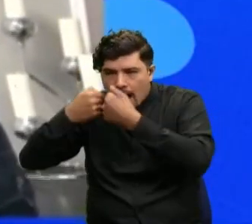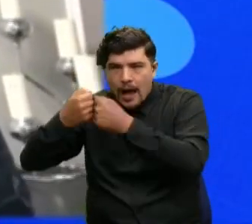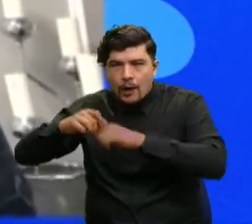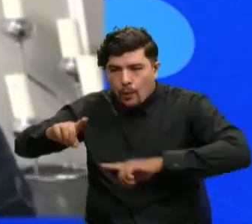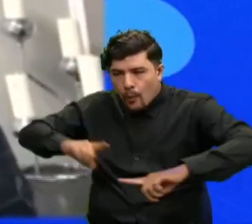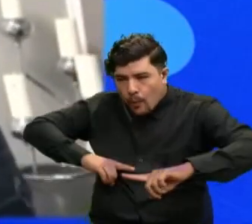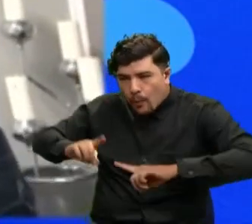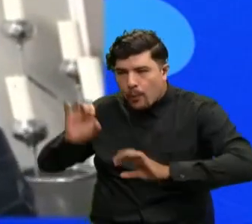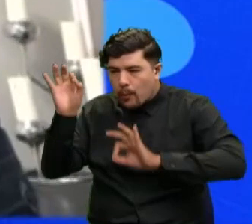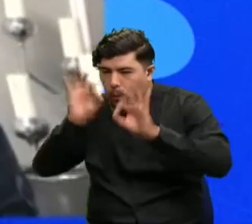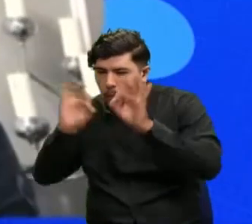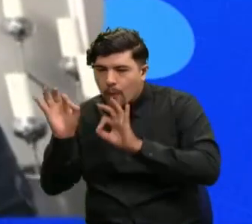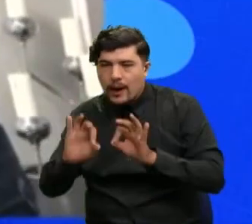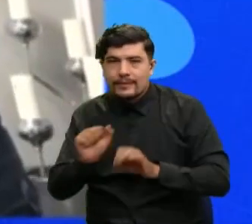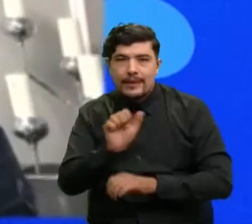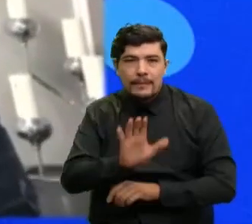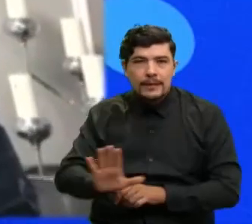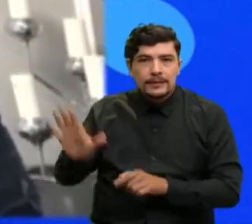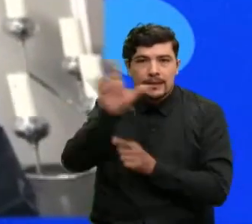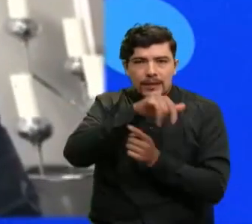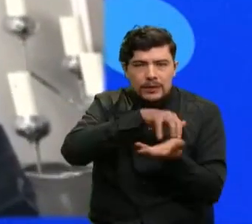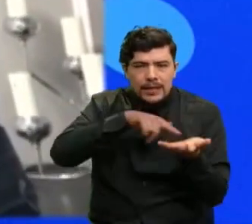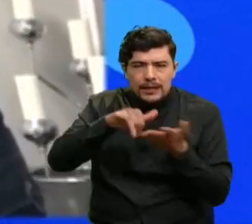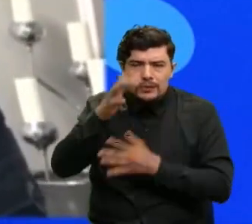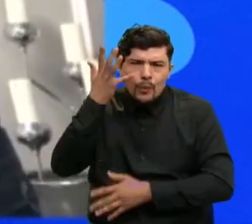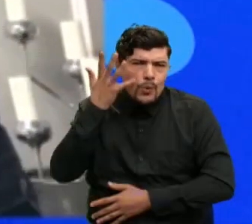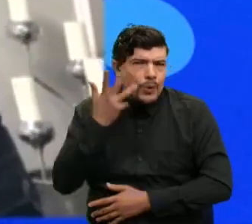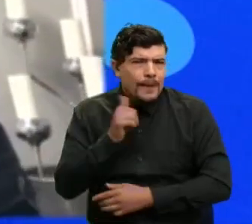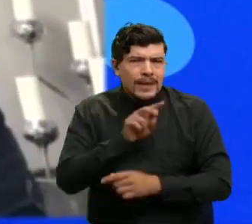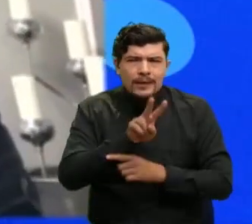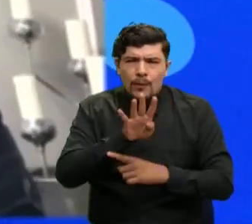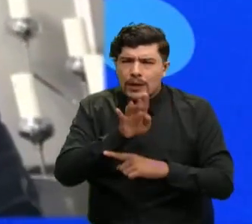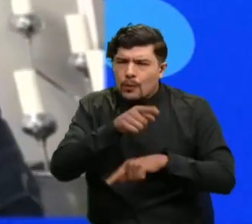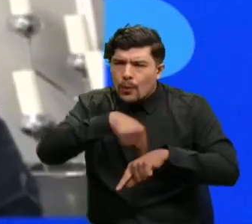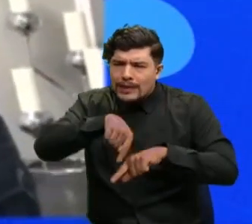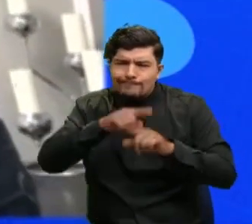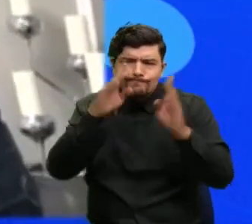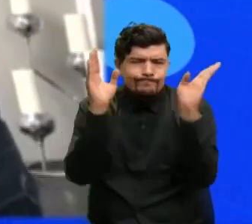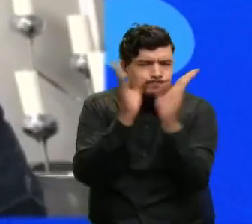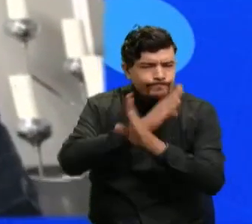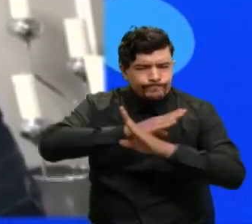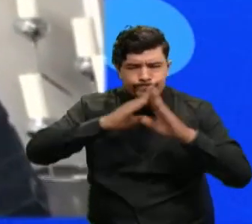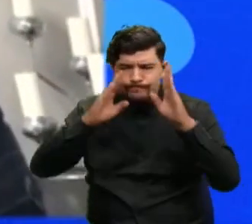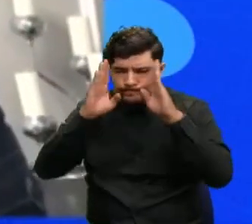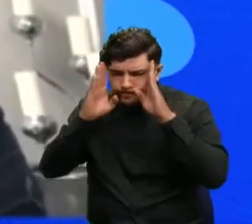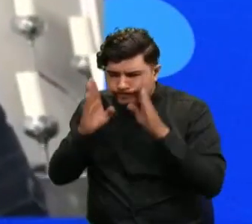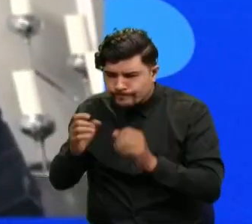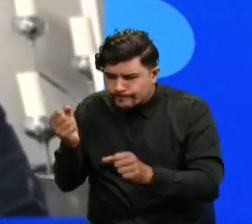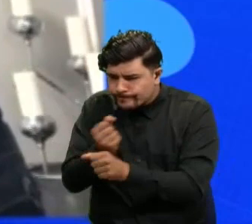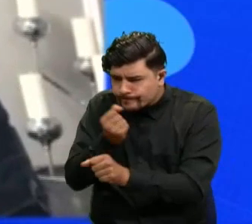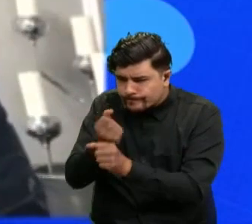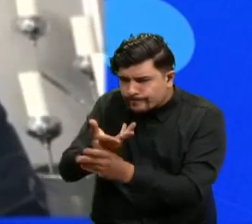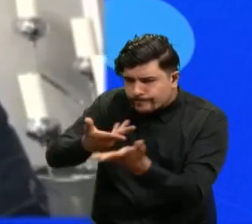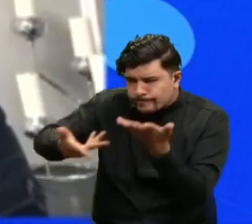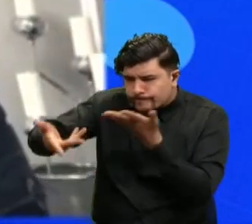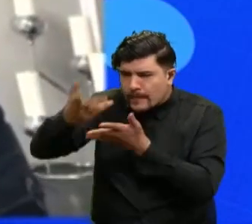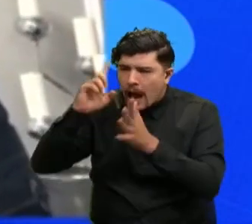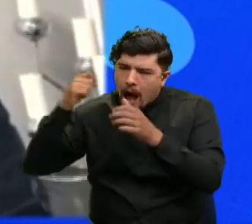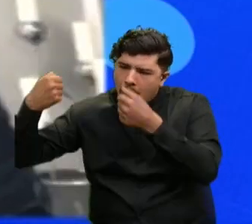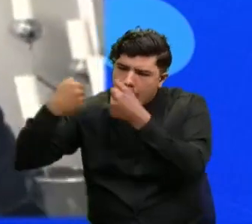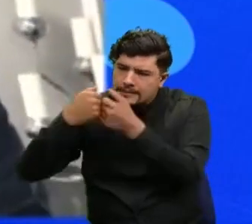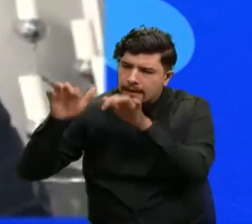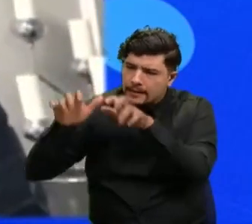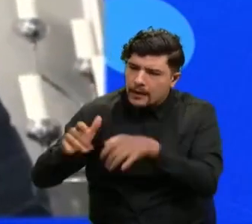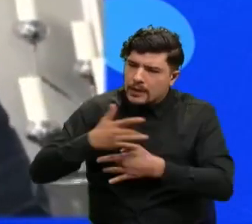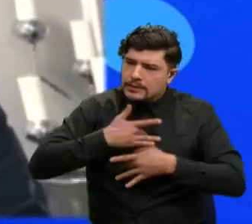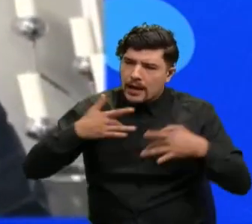un trabajo continuo, diario, 24 horas, con esos secretarios de salud, con esas autoridades